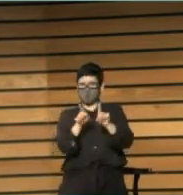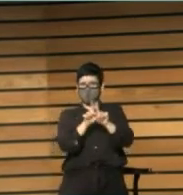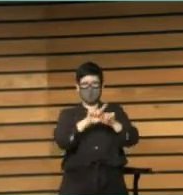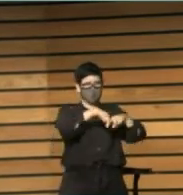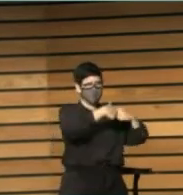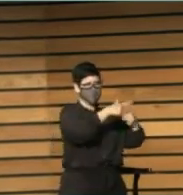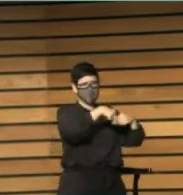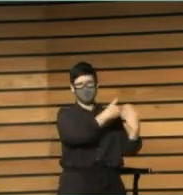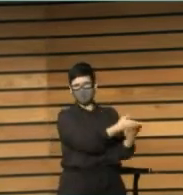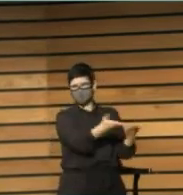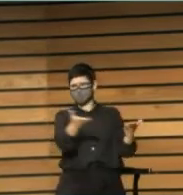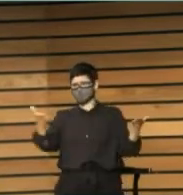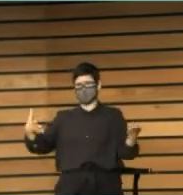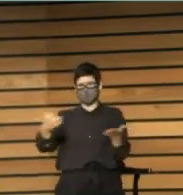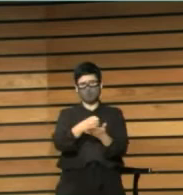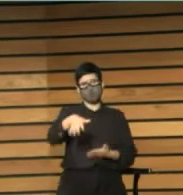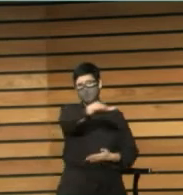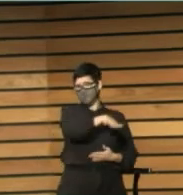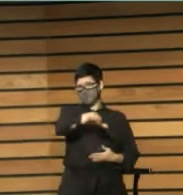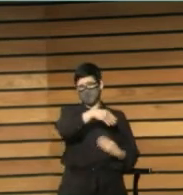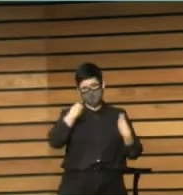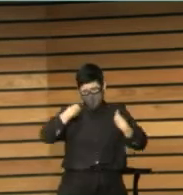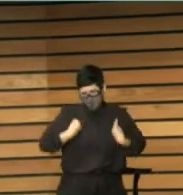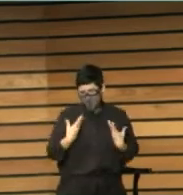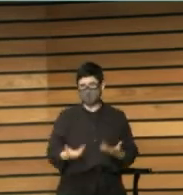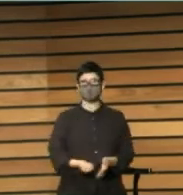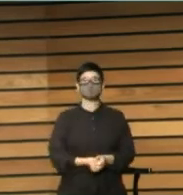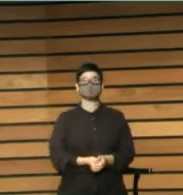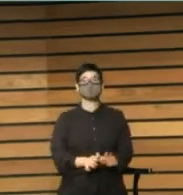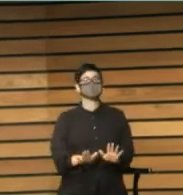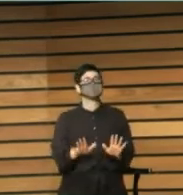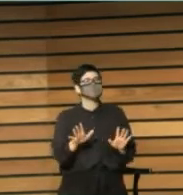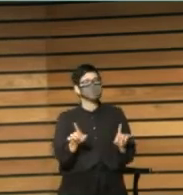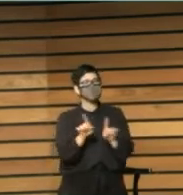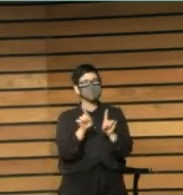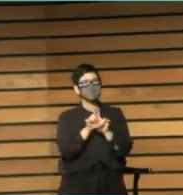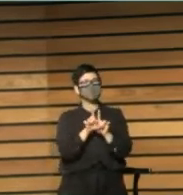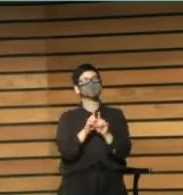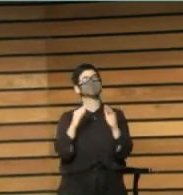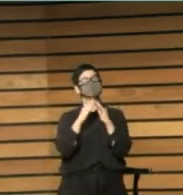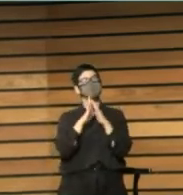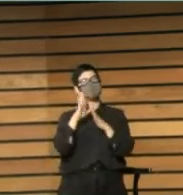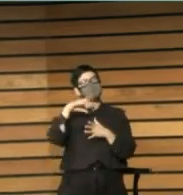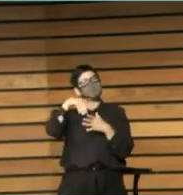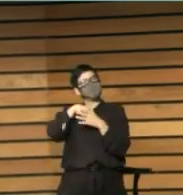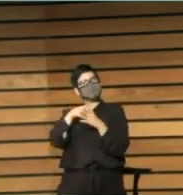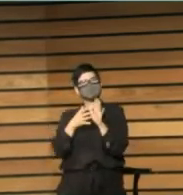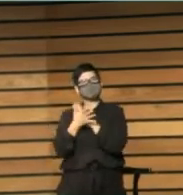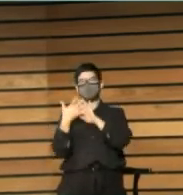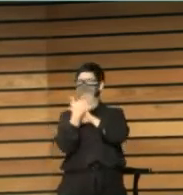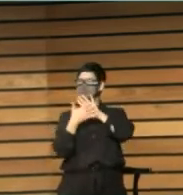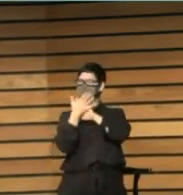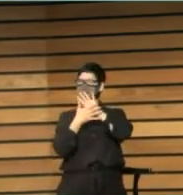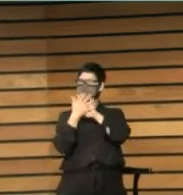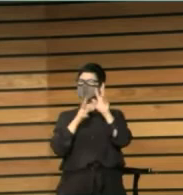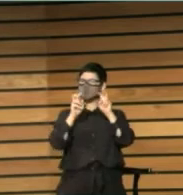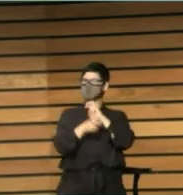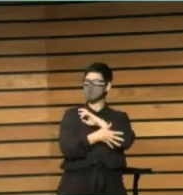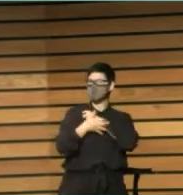como todas las familias del barrio. Sin embargo, como en mi casa, nadie hablaba de su condición o se